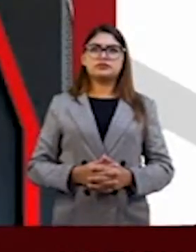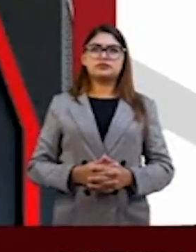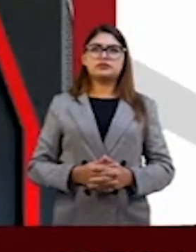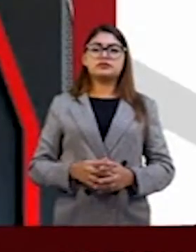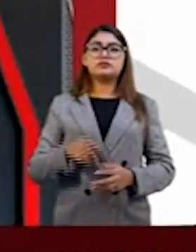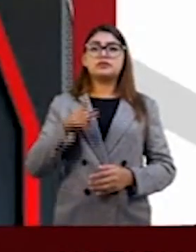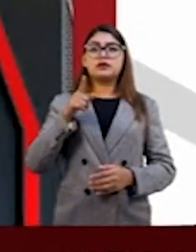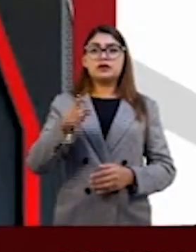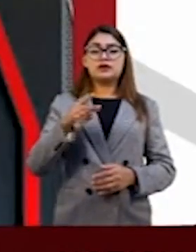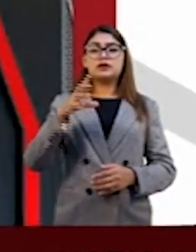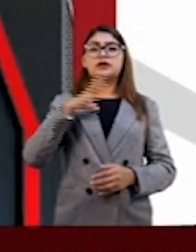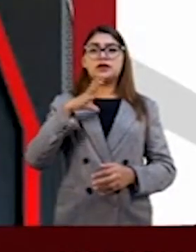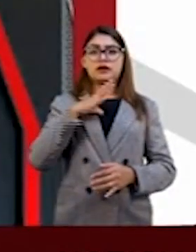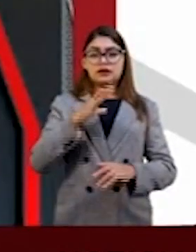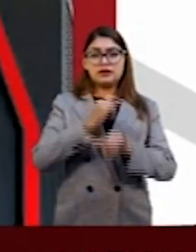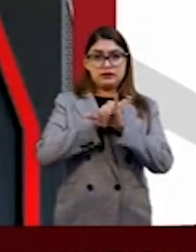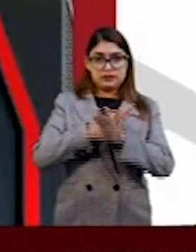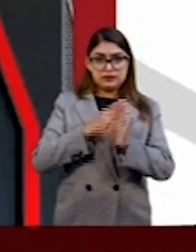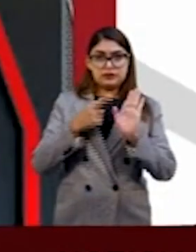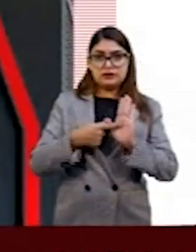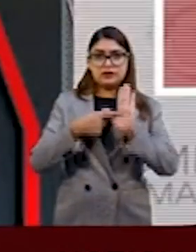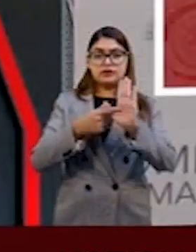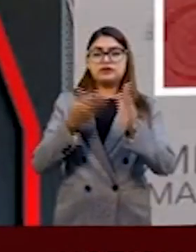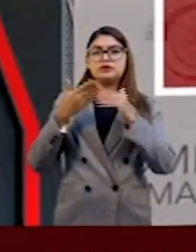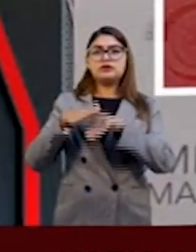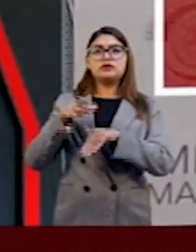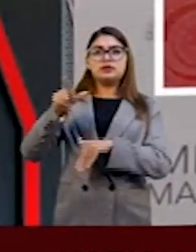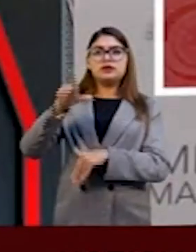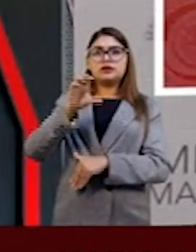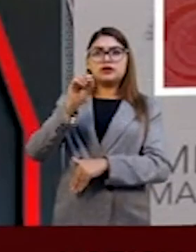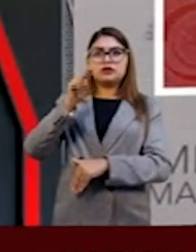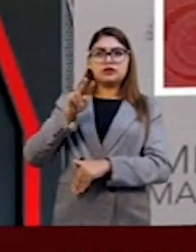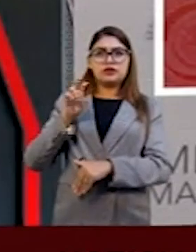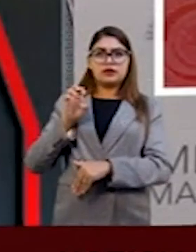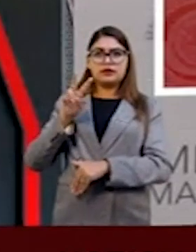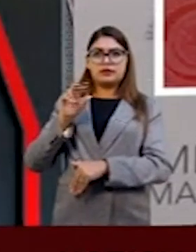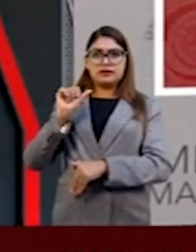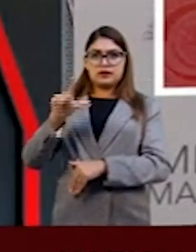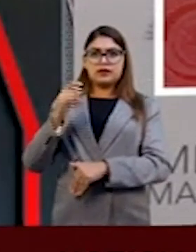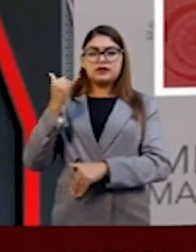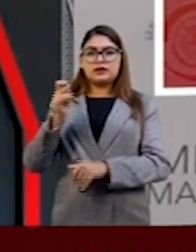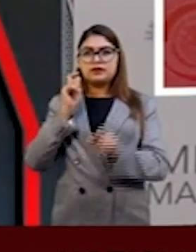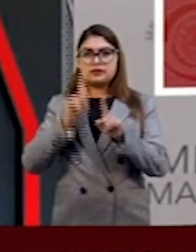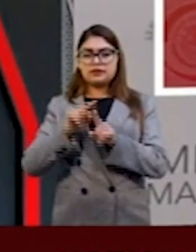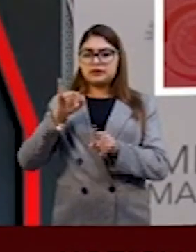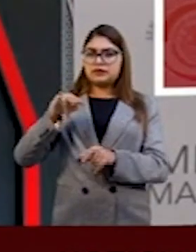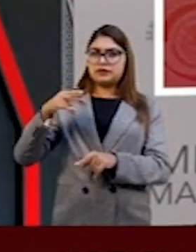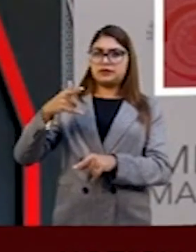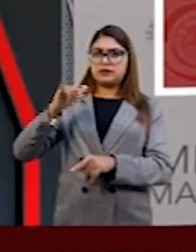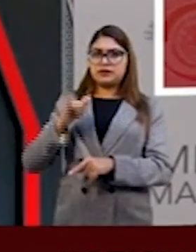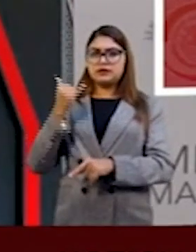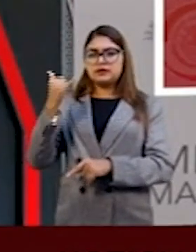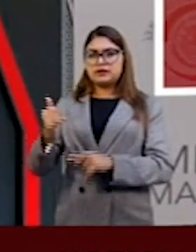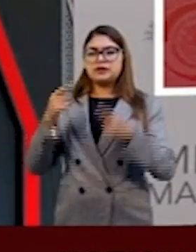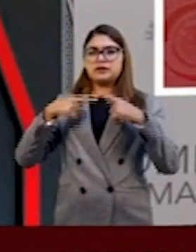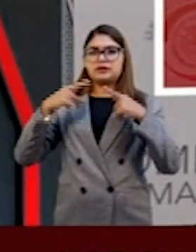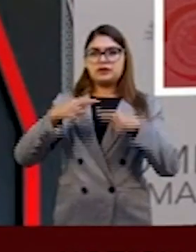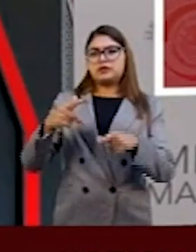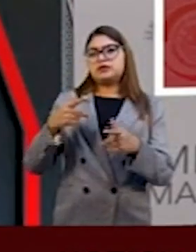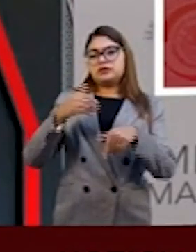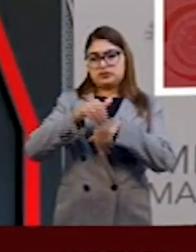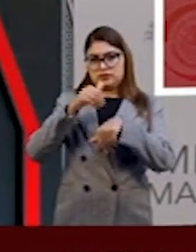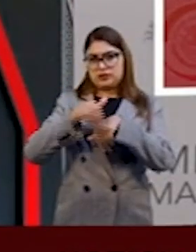Luego de que se dieran a conocer recientemente los resultados del Coneval y el INEGI sobre la reducción de la pobreza y el incremento de los ingresos en los